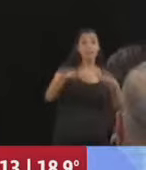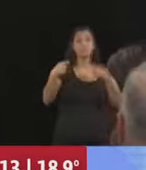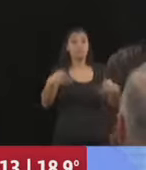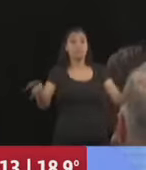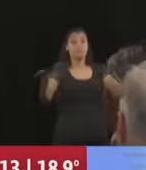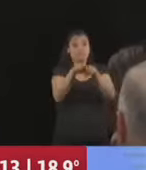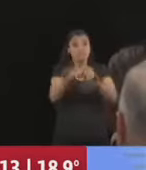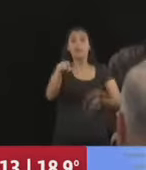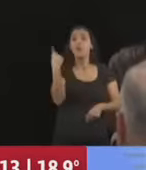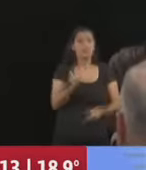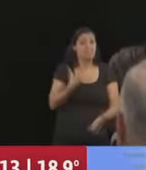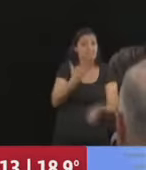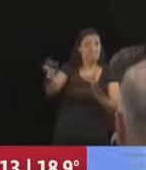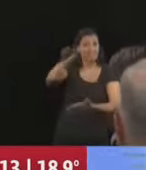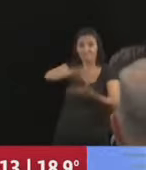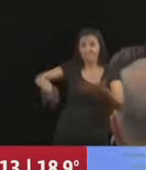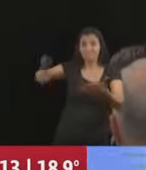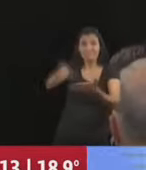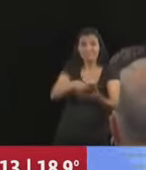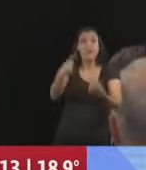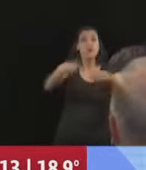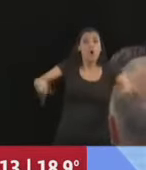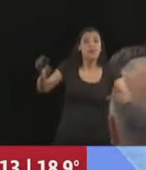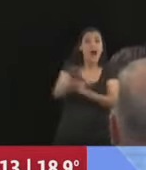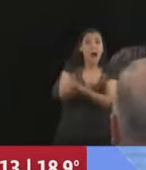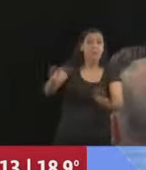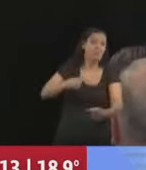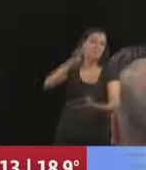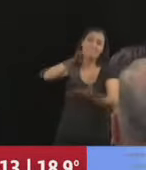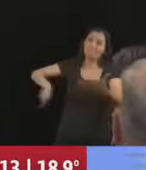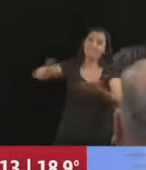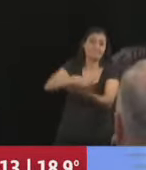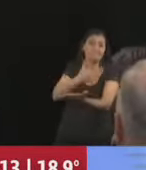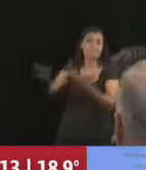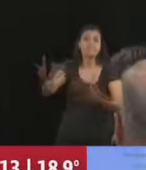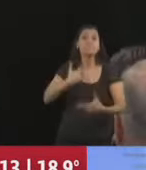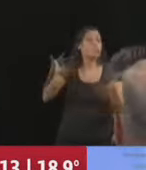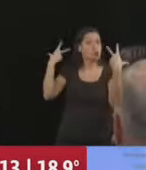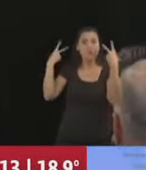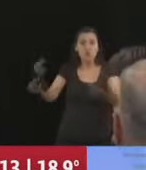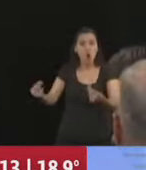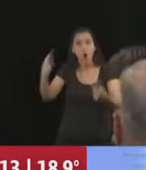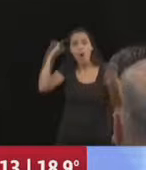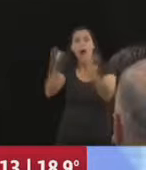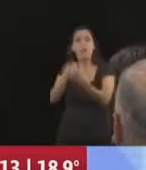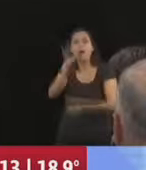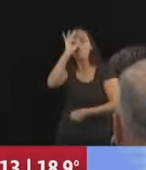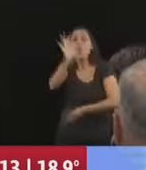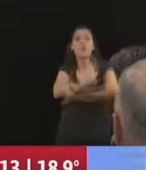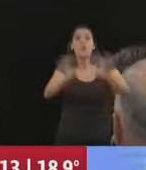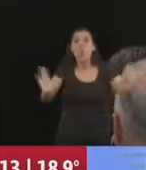los jubilados y buscar por otro lado ese modo del equilibrio de las cuentas públicas?